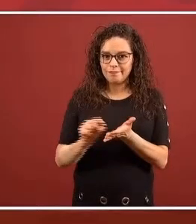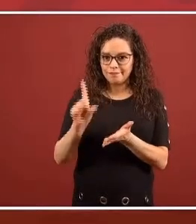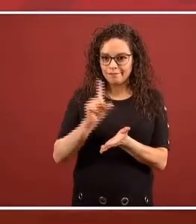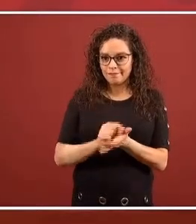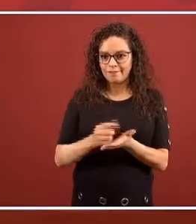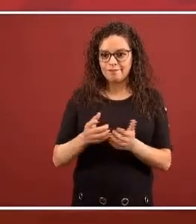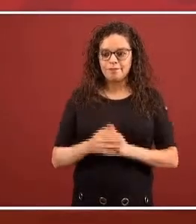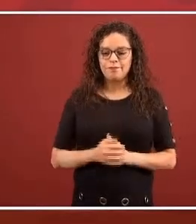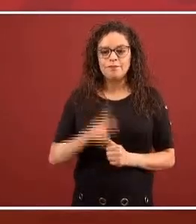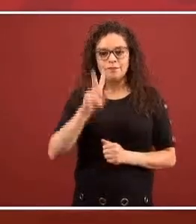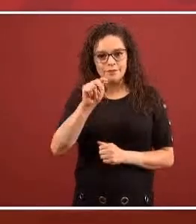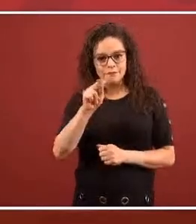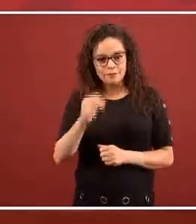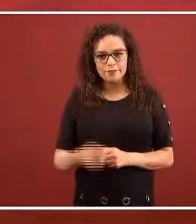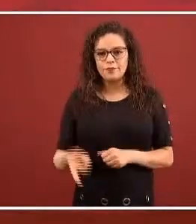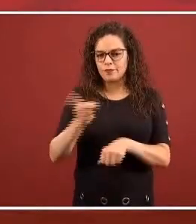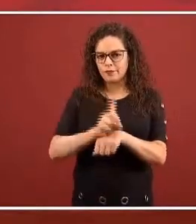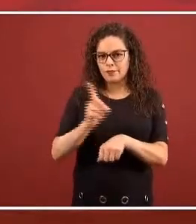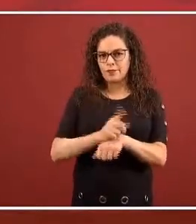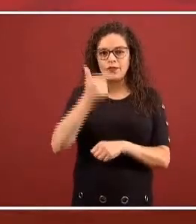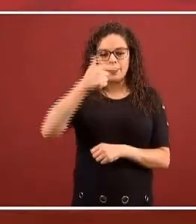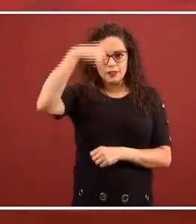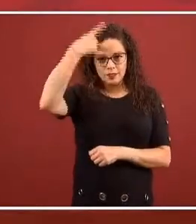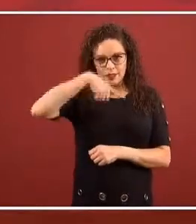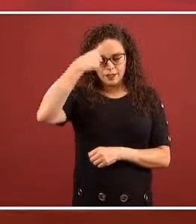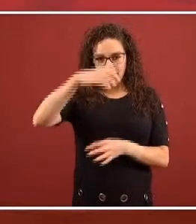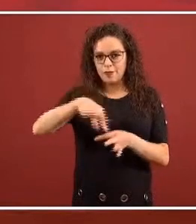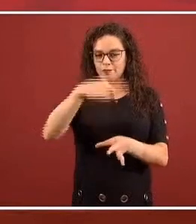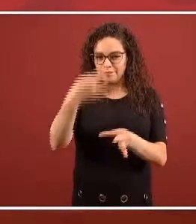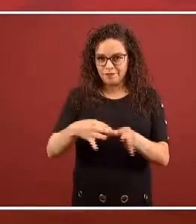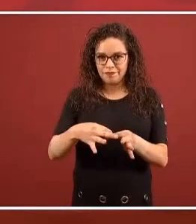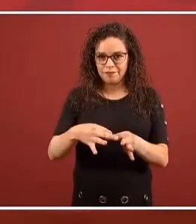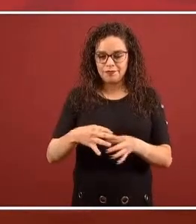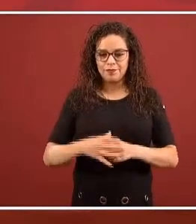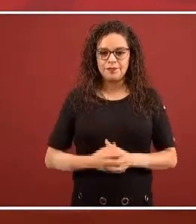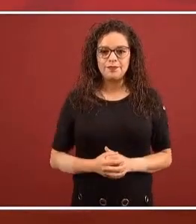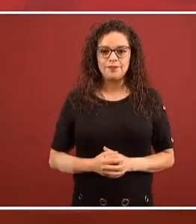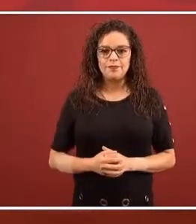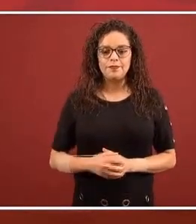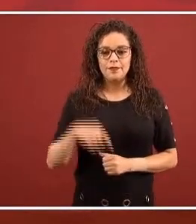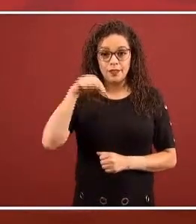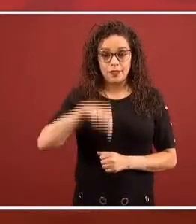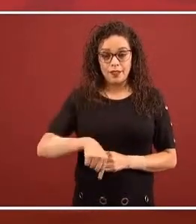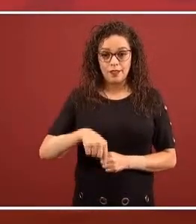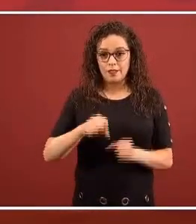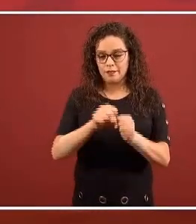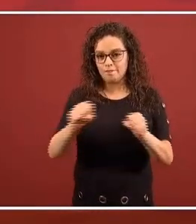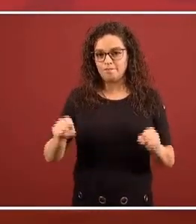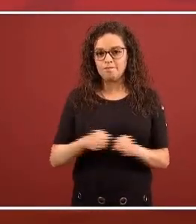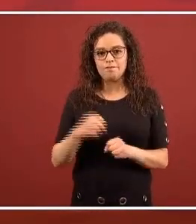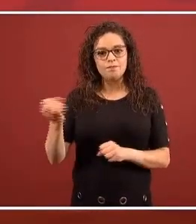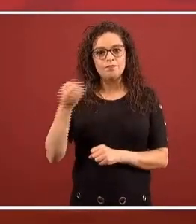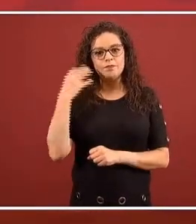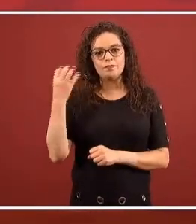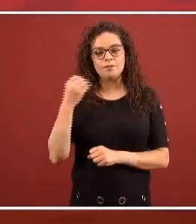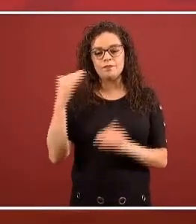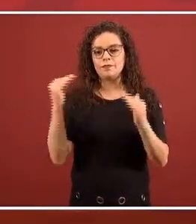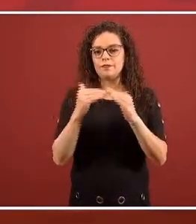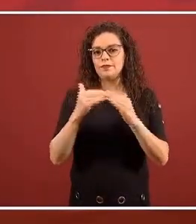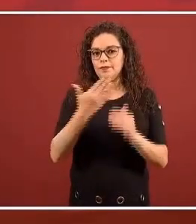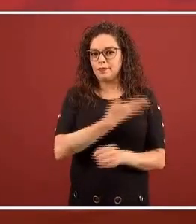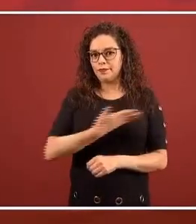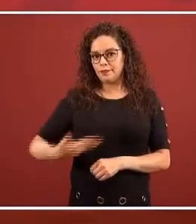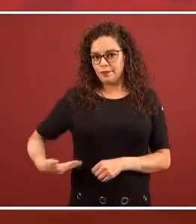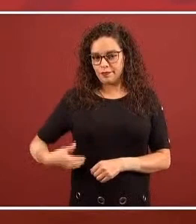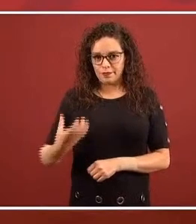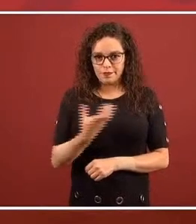todos los días a las 7 de la noche estamos aquí en la sala de conferencias del Palacio Nacional para